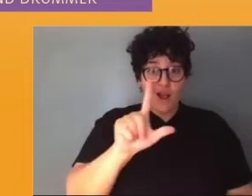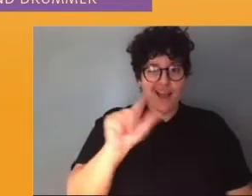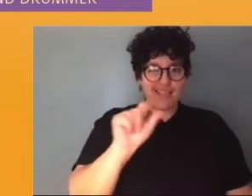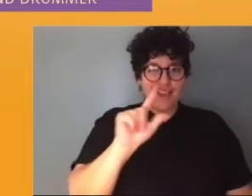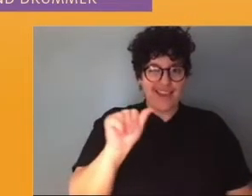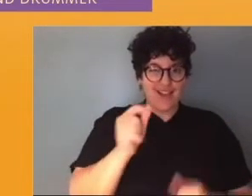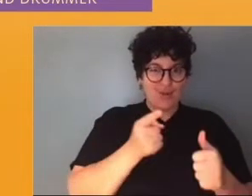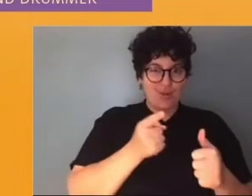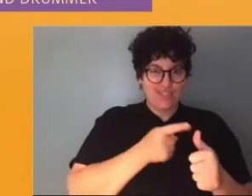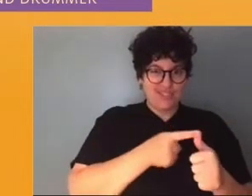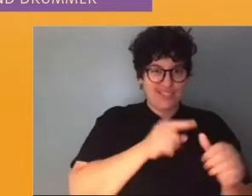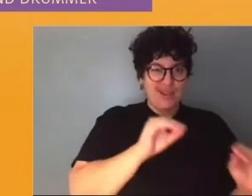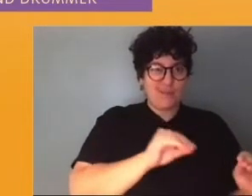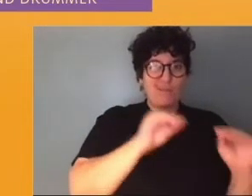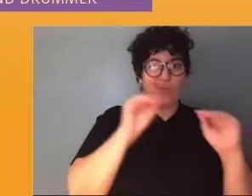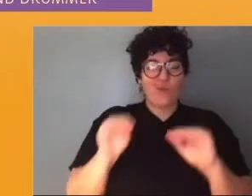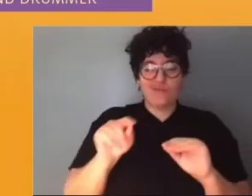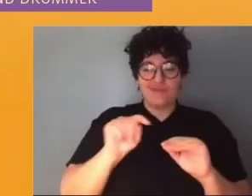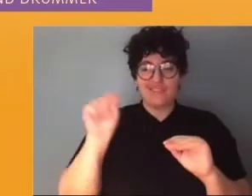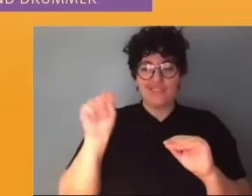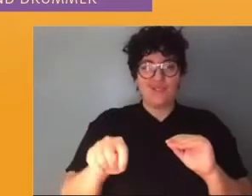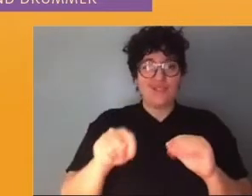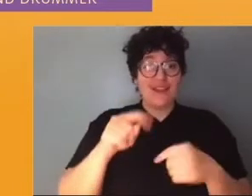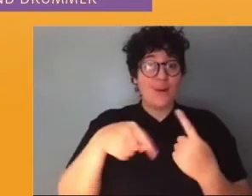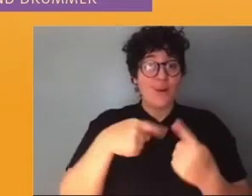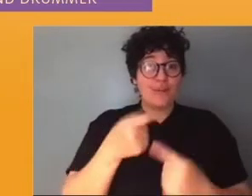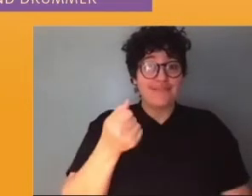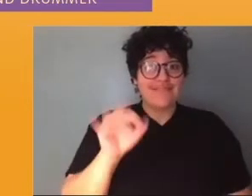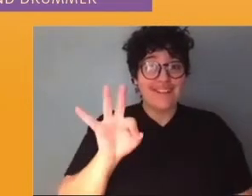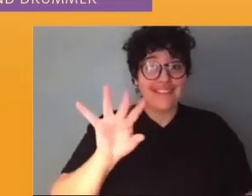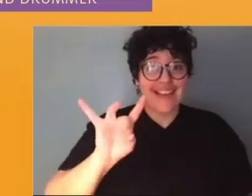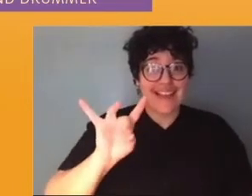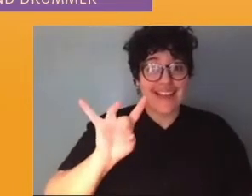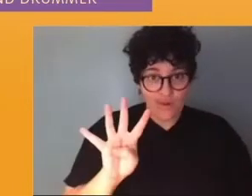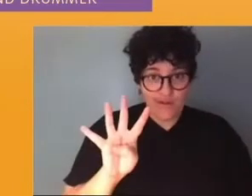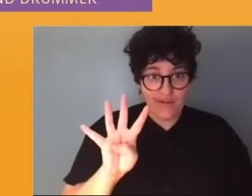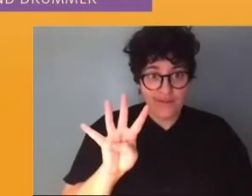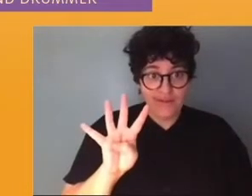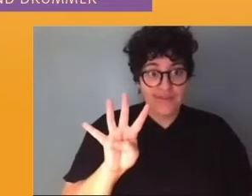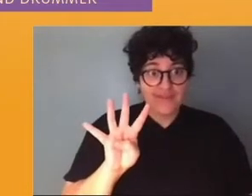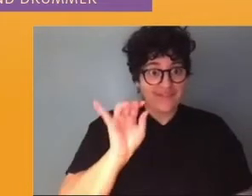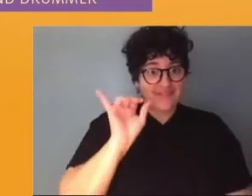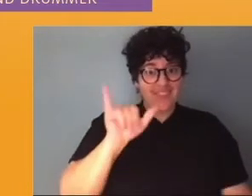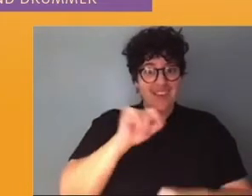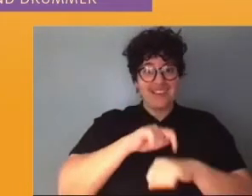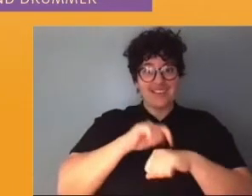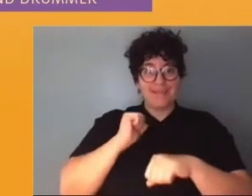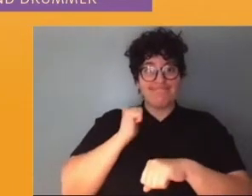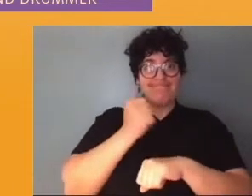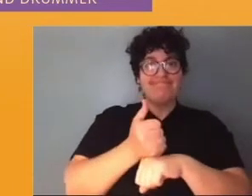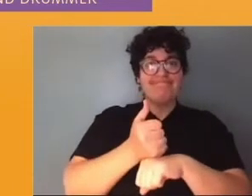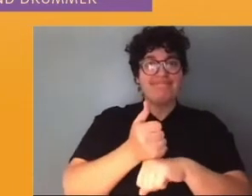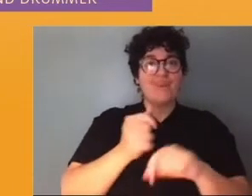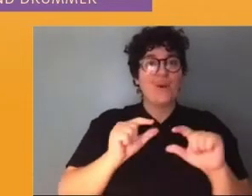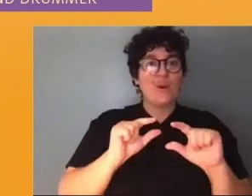a Tucson en el año 1984 y establecí,